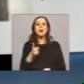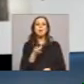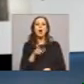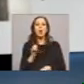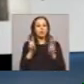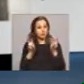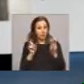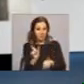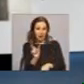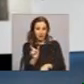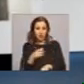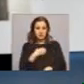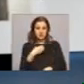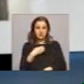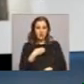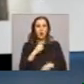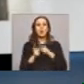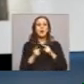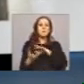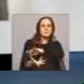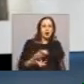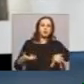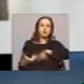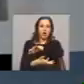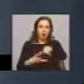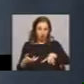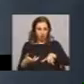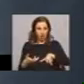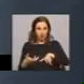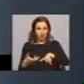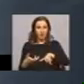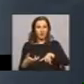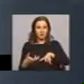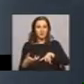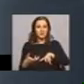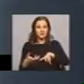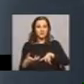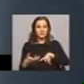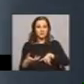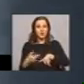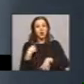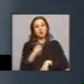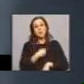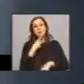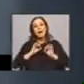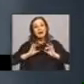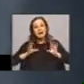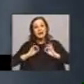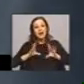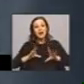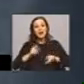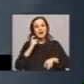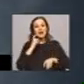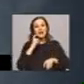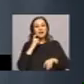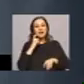término etimológicamente bárbaro, significa el que balbucea. Es decir, los griegos tenían muy claro que los tipos que balbucean y